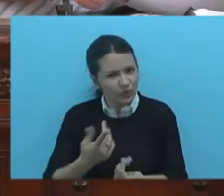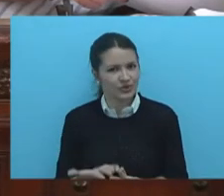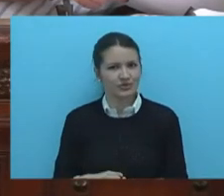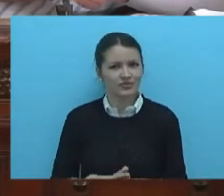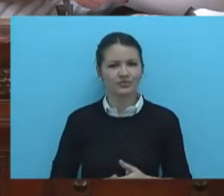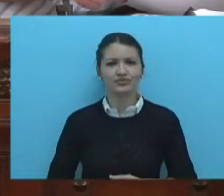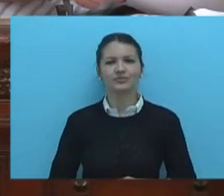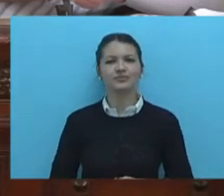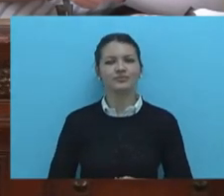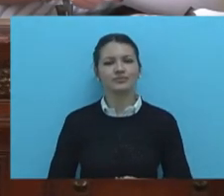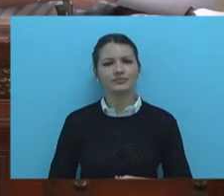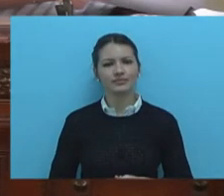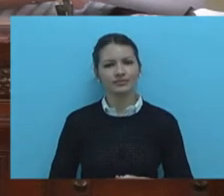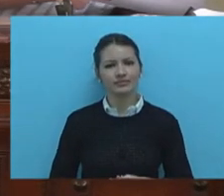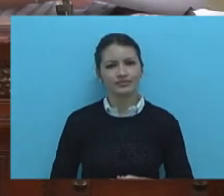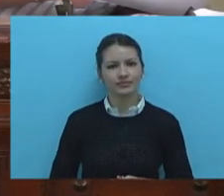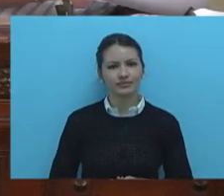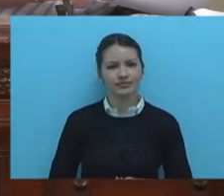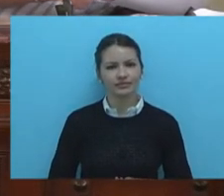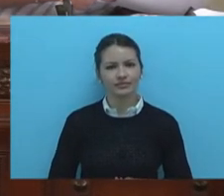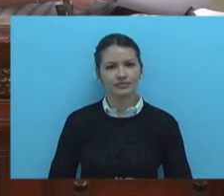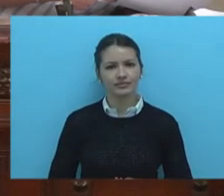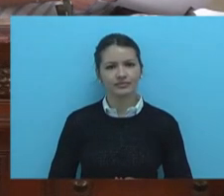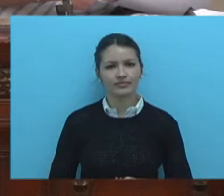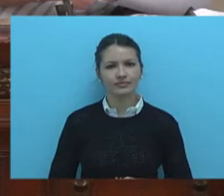Tiene la palabra el diputado Ángel